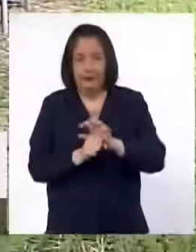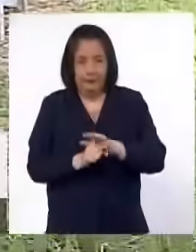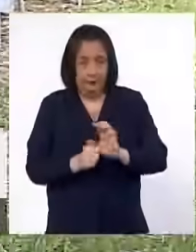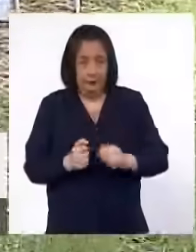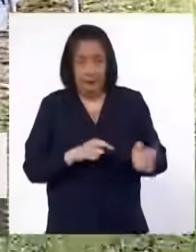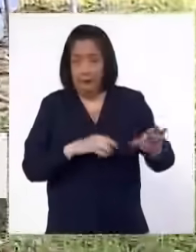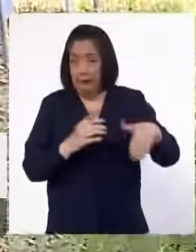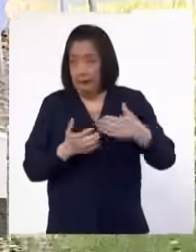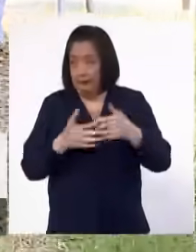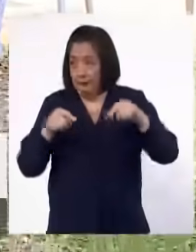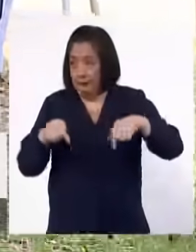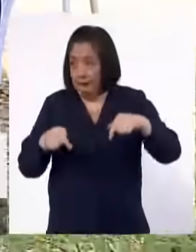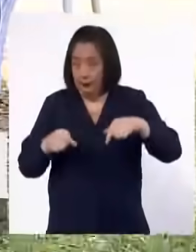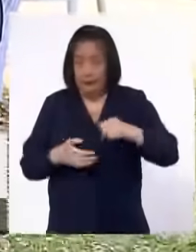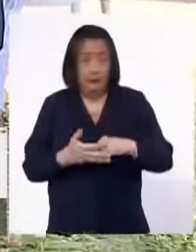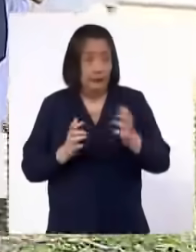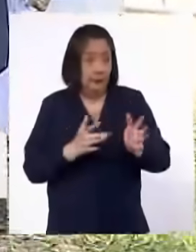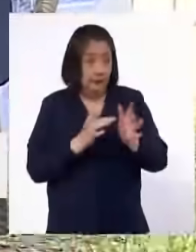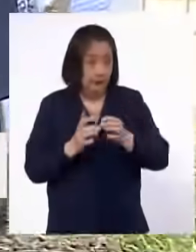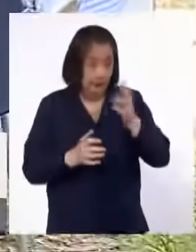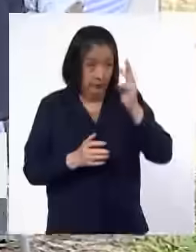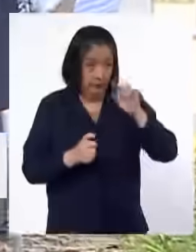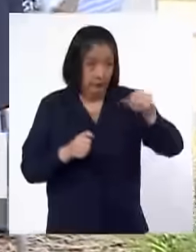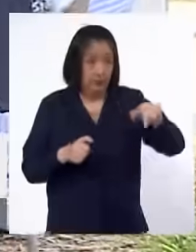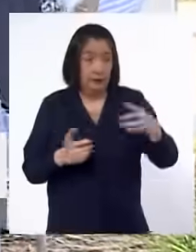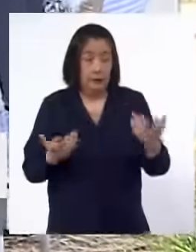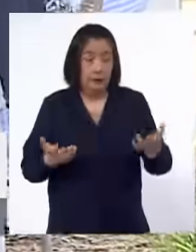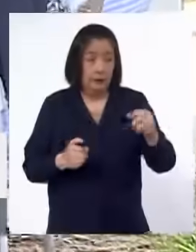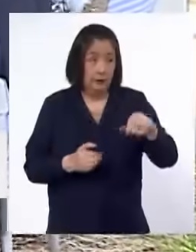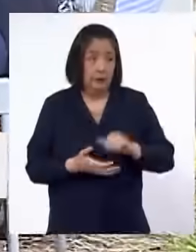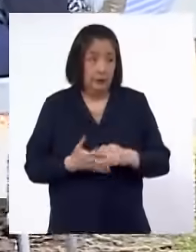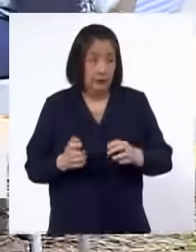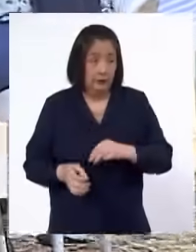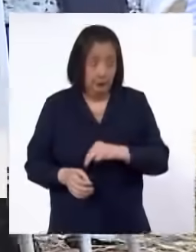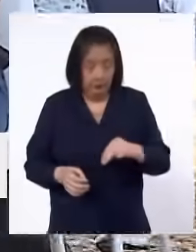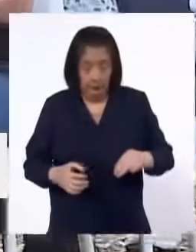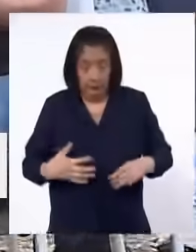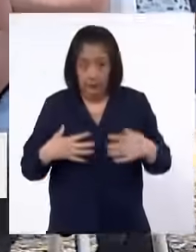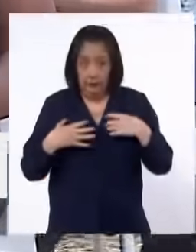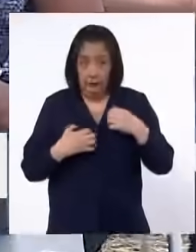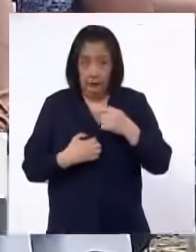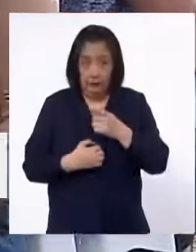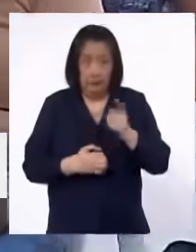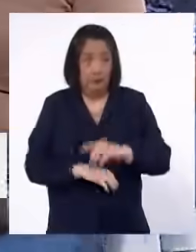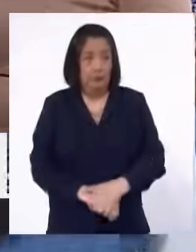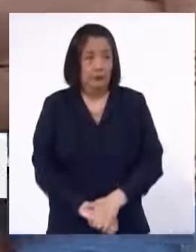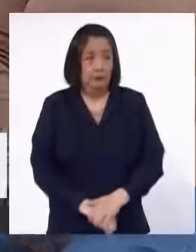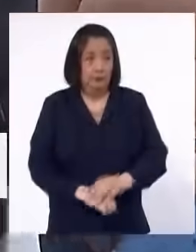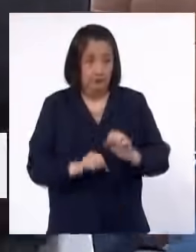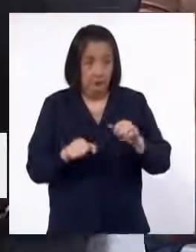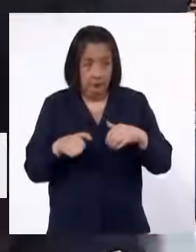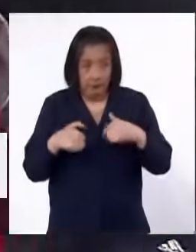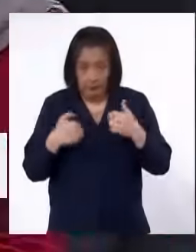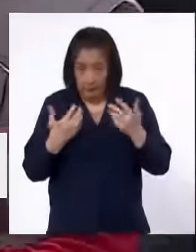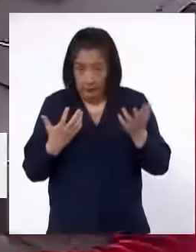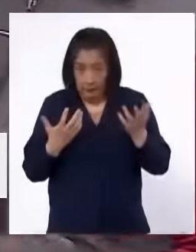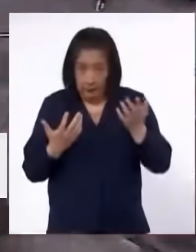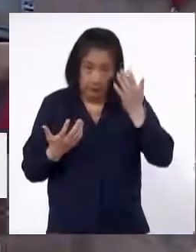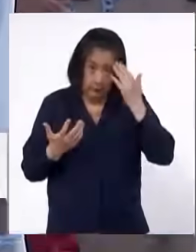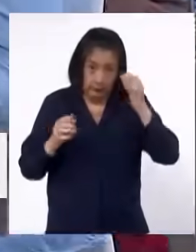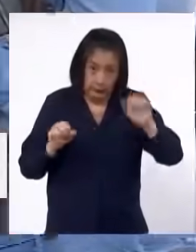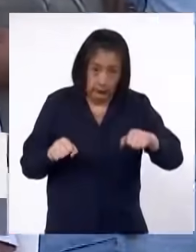llegado hasta el campo de Marte, donde hay un establecimiento de Ministerio de Salud para poder